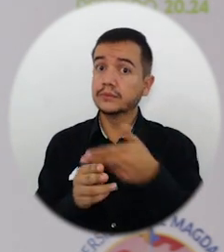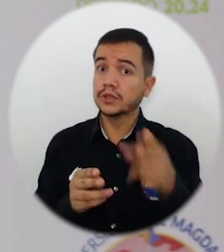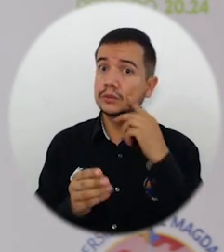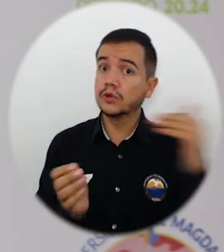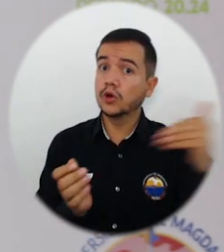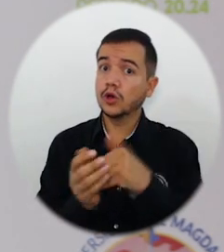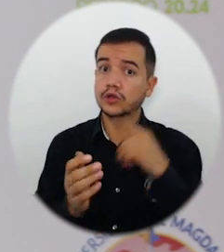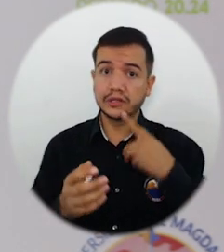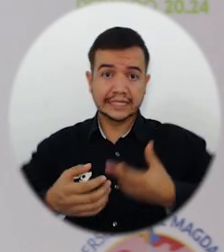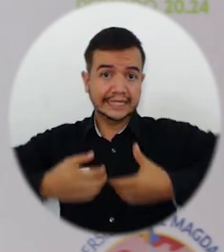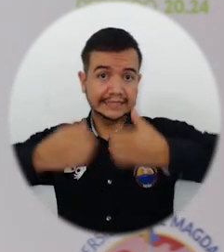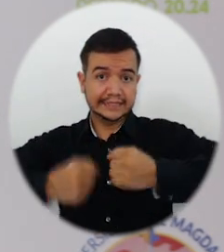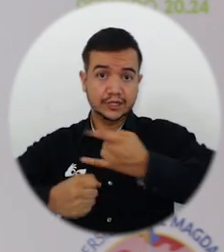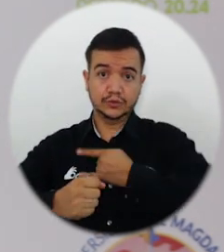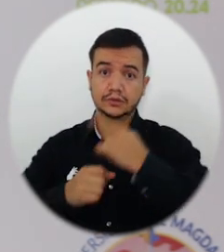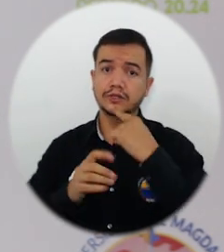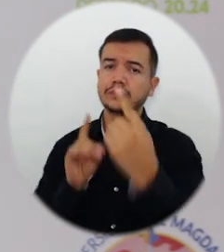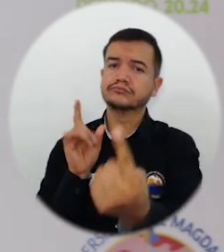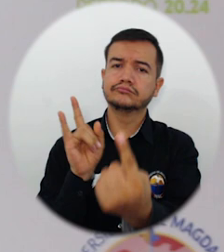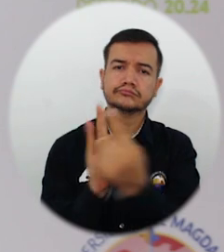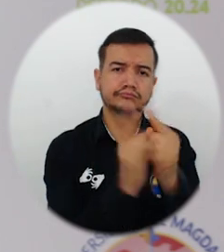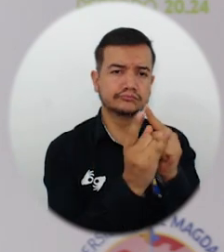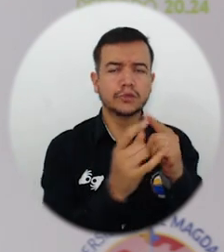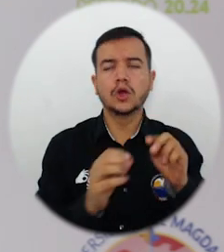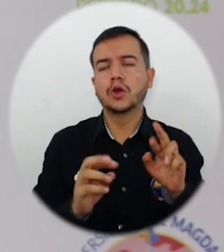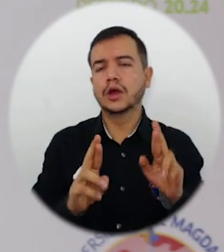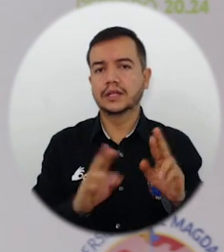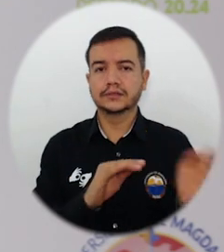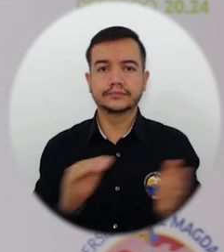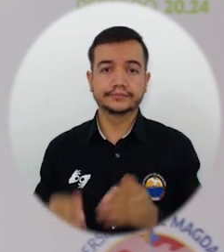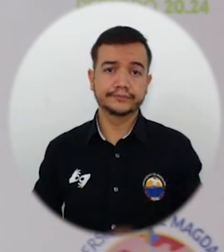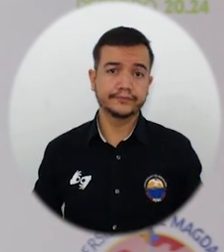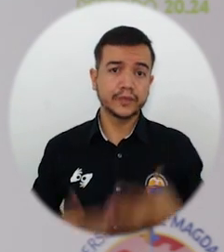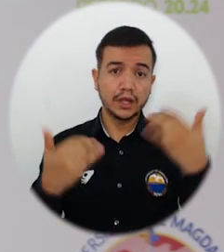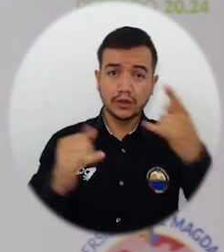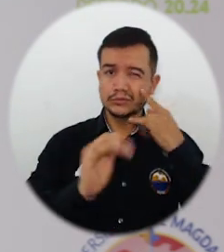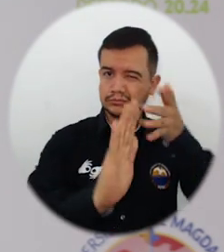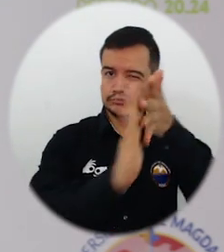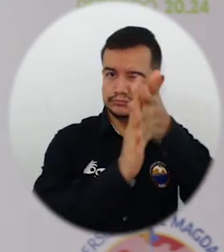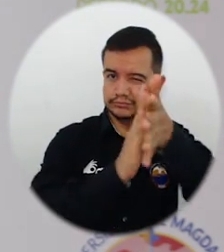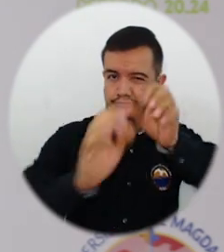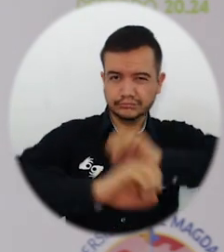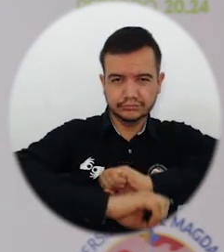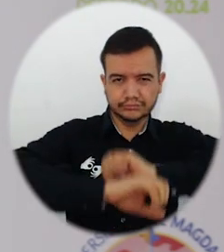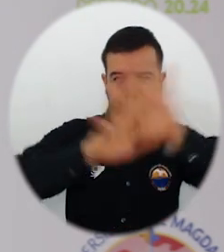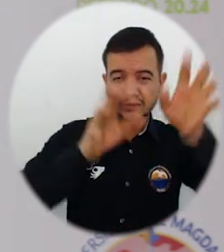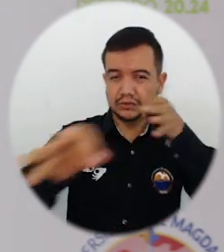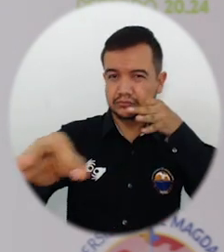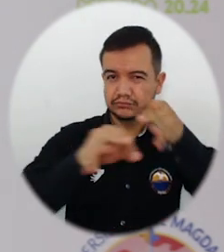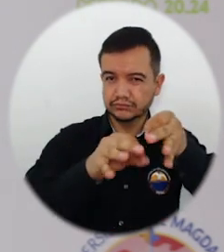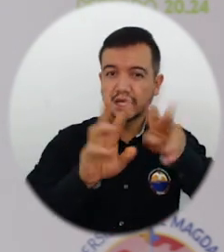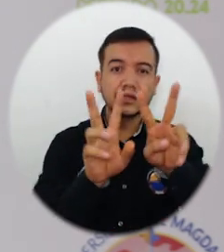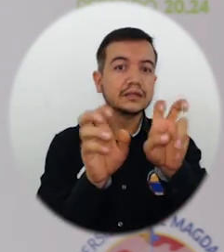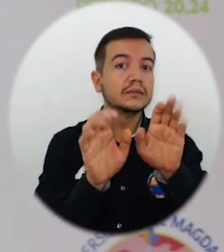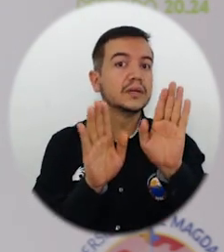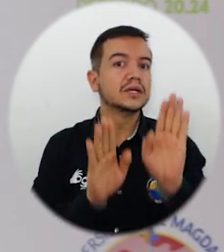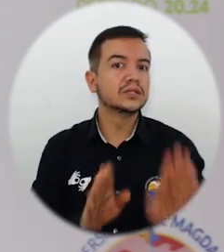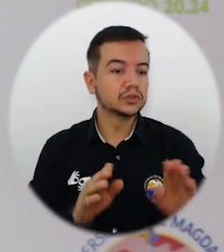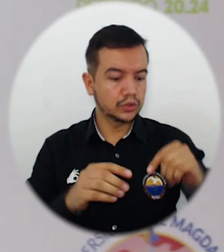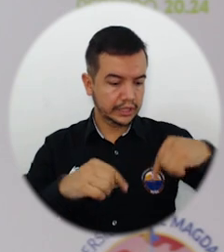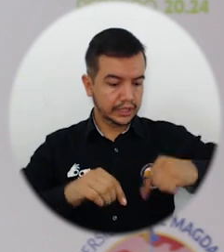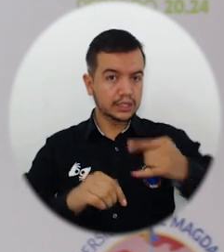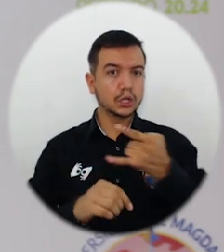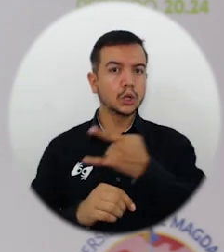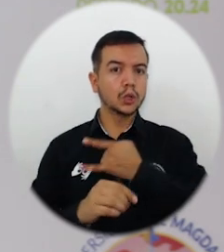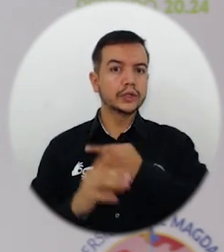podamos reencontrarnos nuevamente en la universidad. En el día de hoy quiero compartir con ustedes algunas precisiones e información con relación a lo que ha hecho